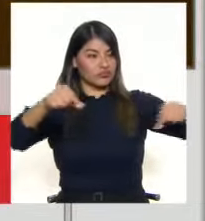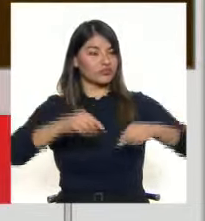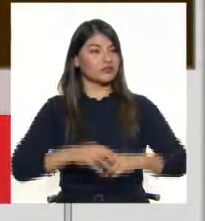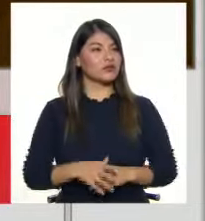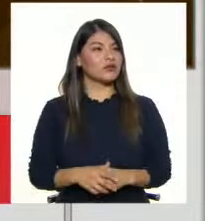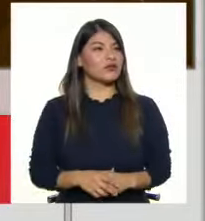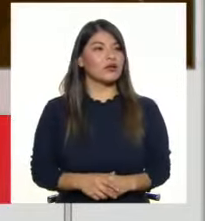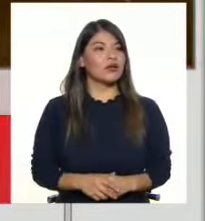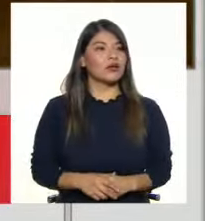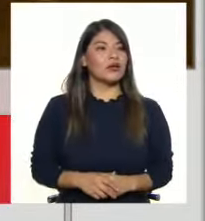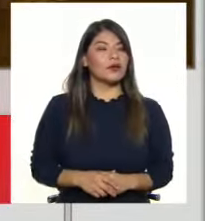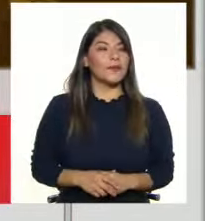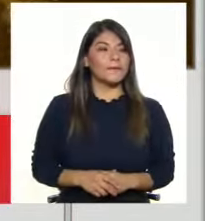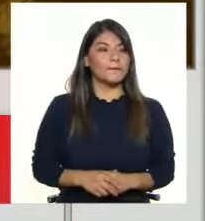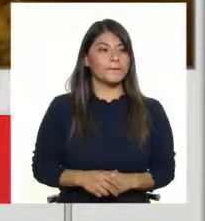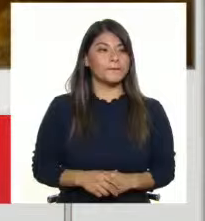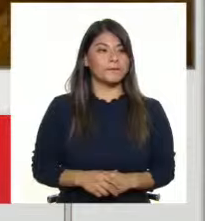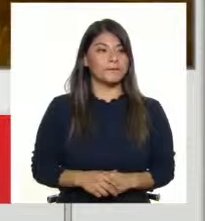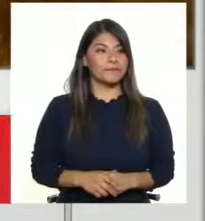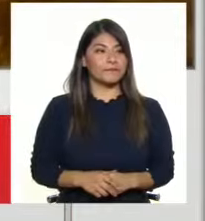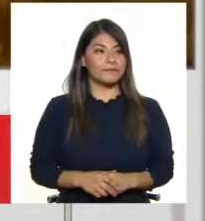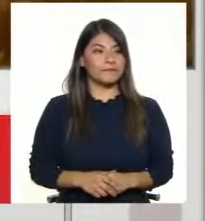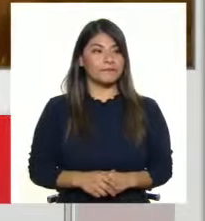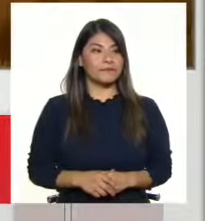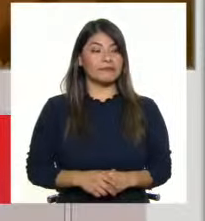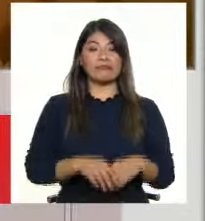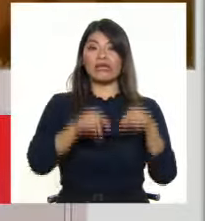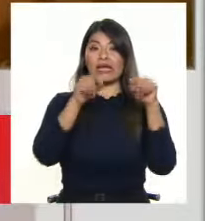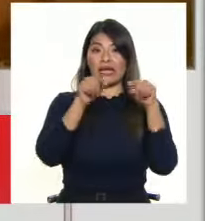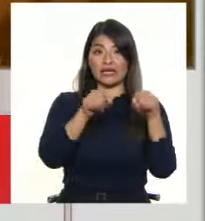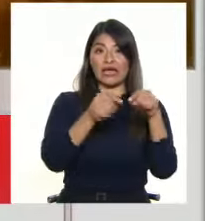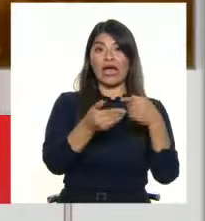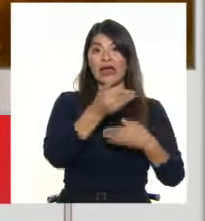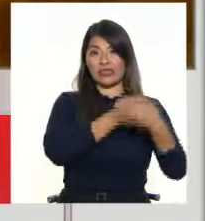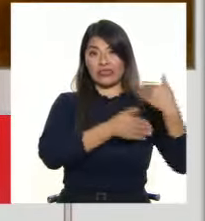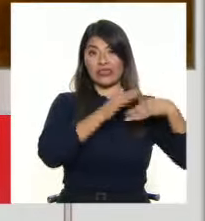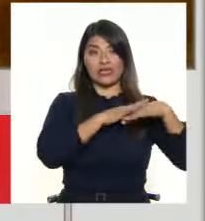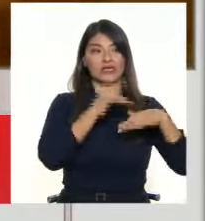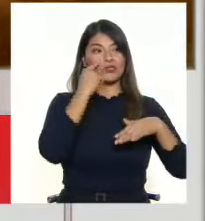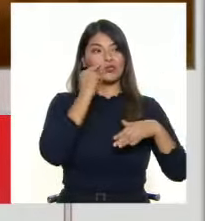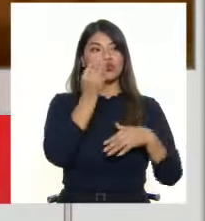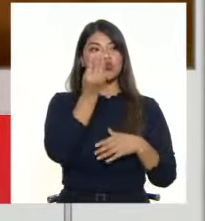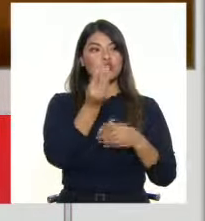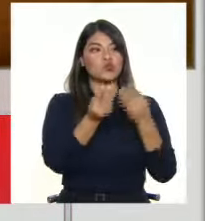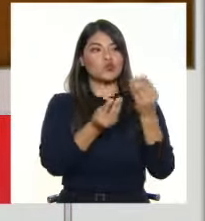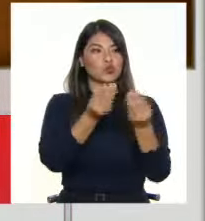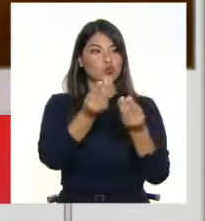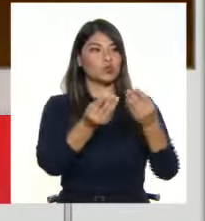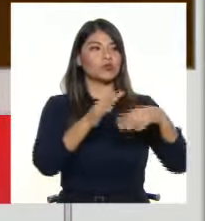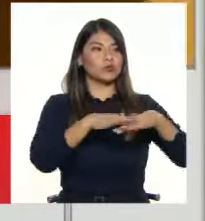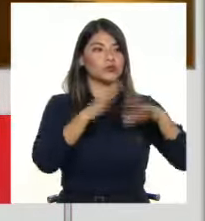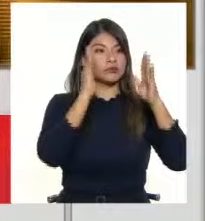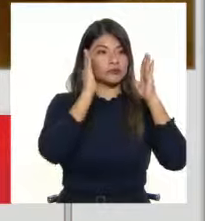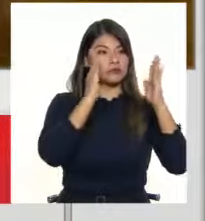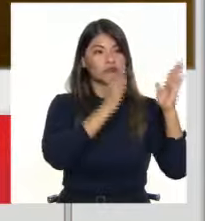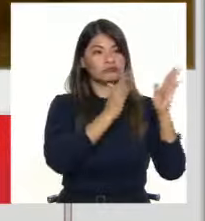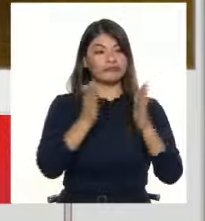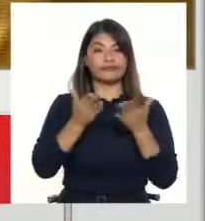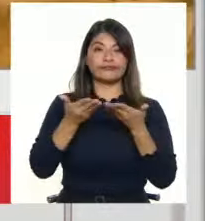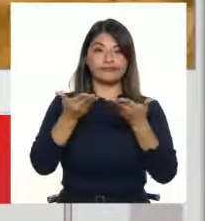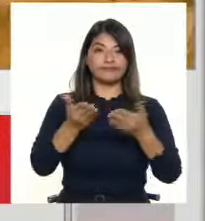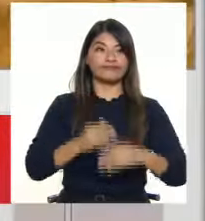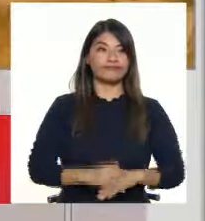otro lado. Lo que están haciendo es poder recoger lo poquito que ha quedado y poder estar atentos también para que él se pueda